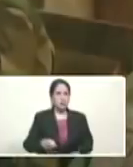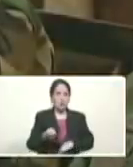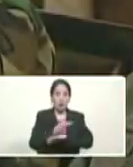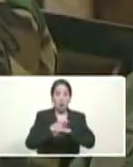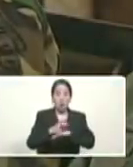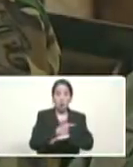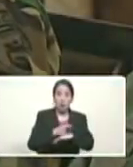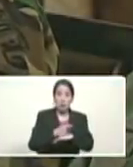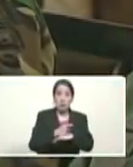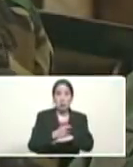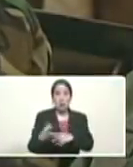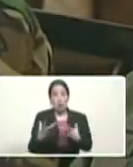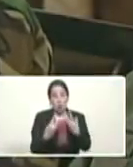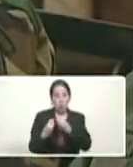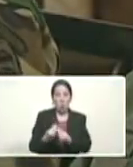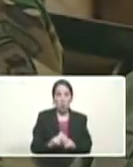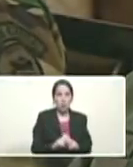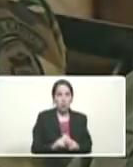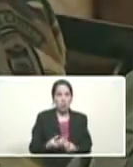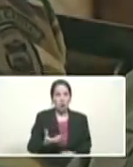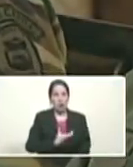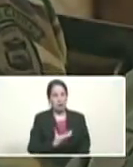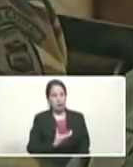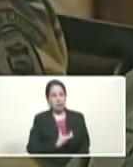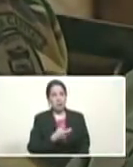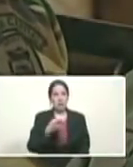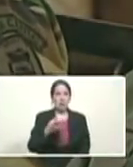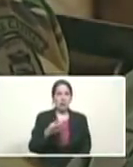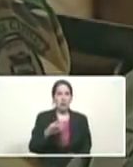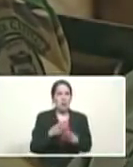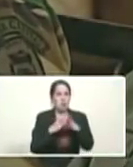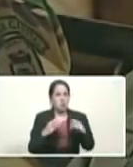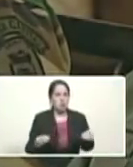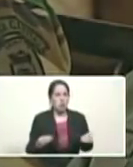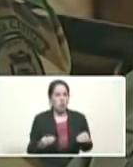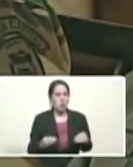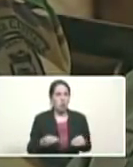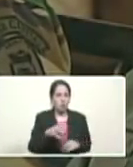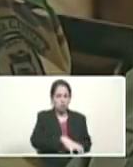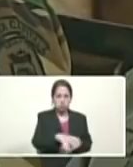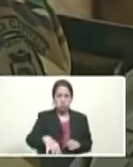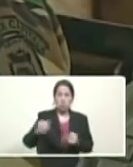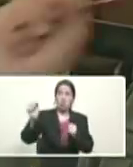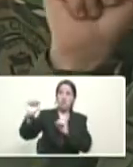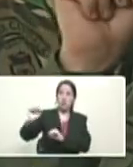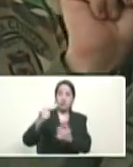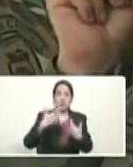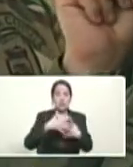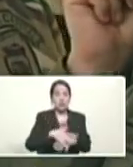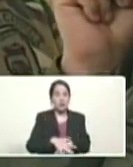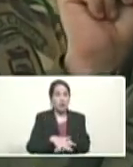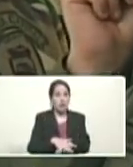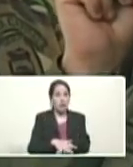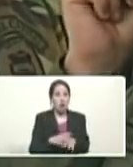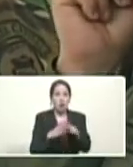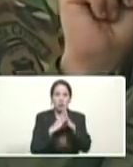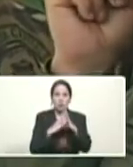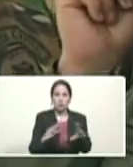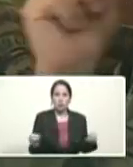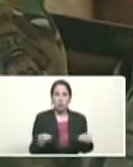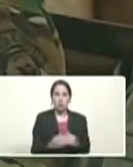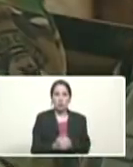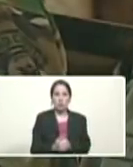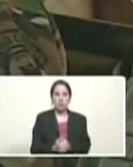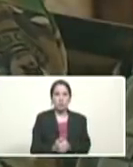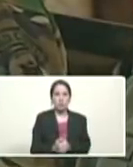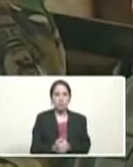las alcaldías en las comandas los comandos de zona operativa fs integral y desde las áreas de defensa integral es aquí donde